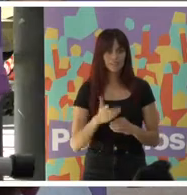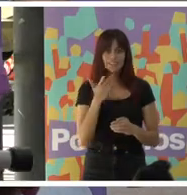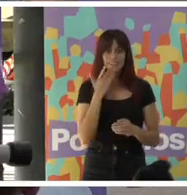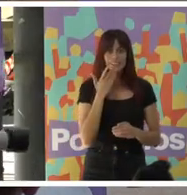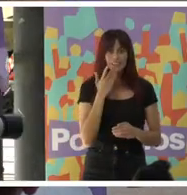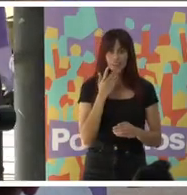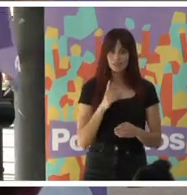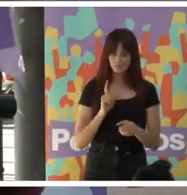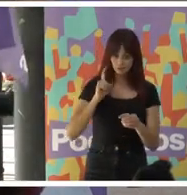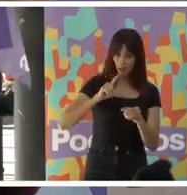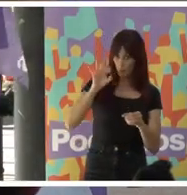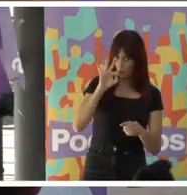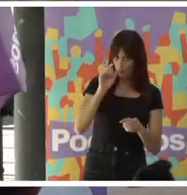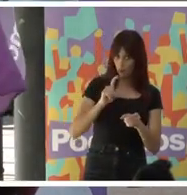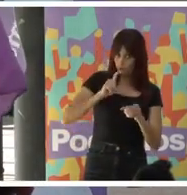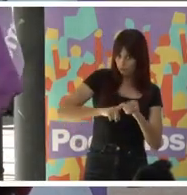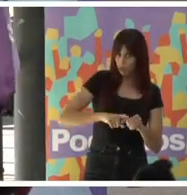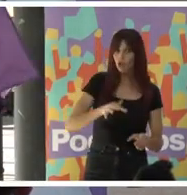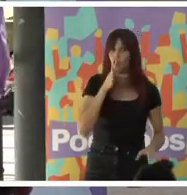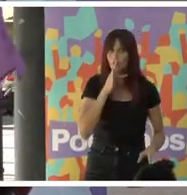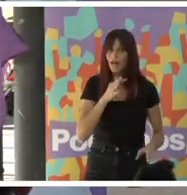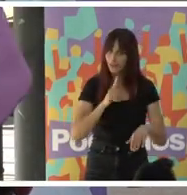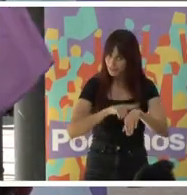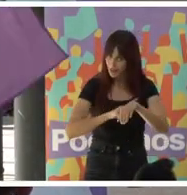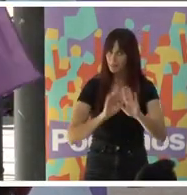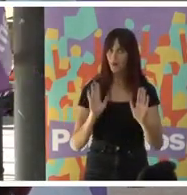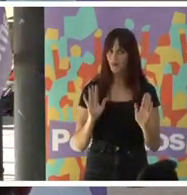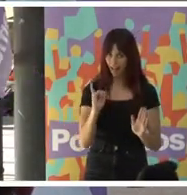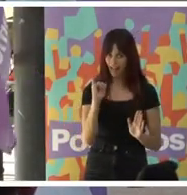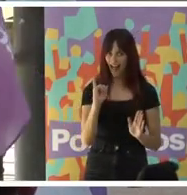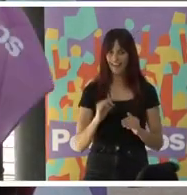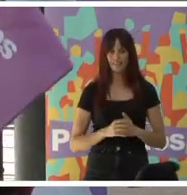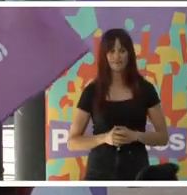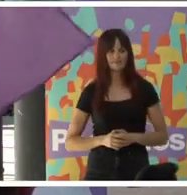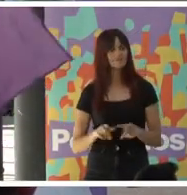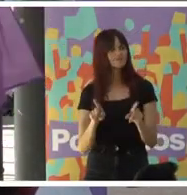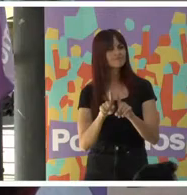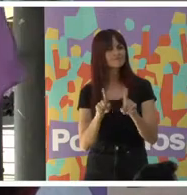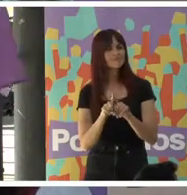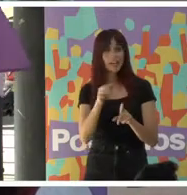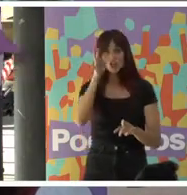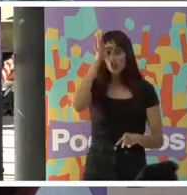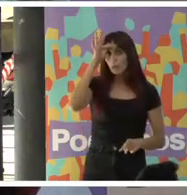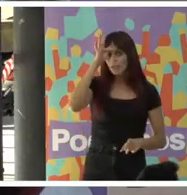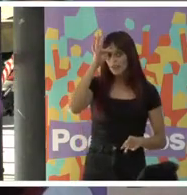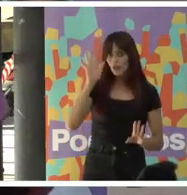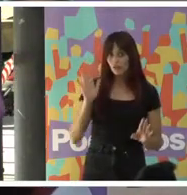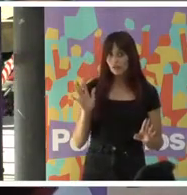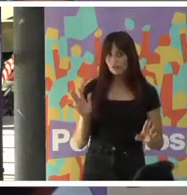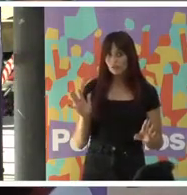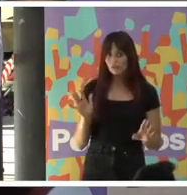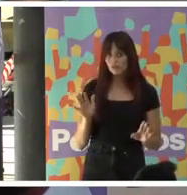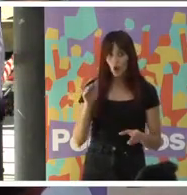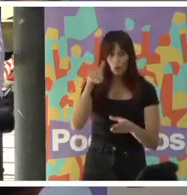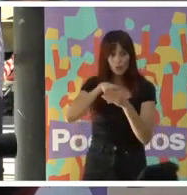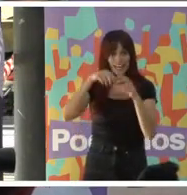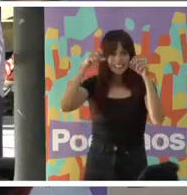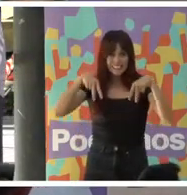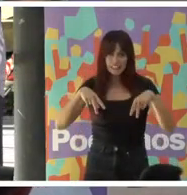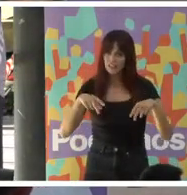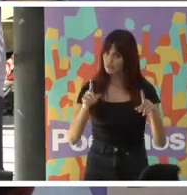hecho apoderados, todavía estáis a tiempo. Que nadie se quede el domingo sin